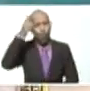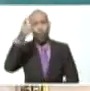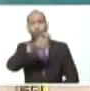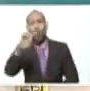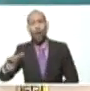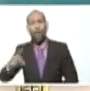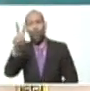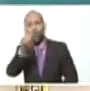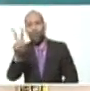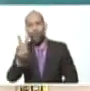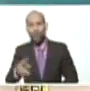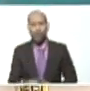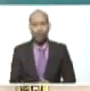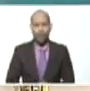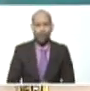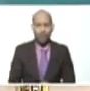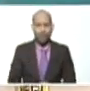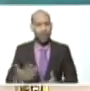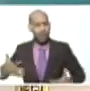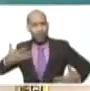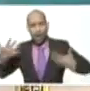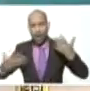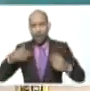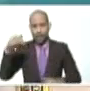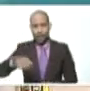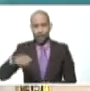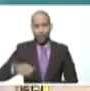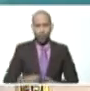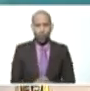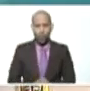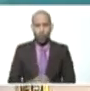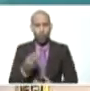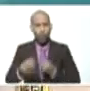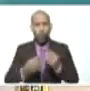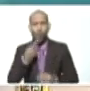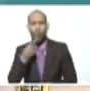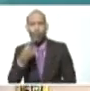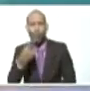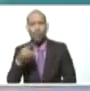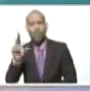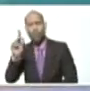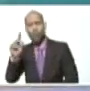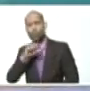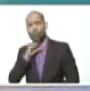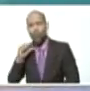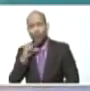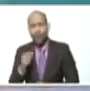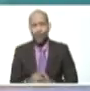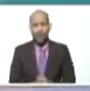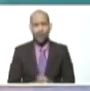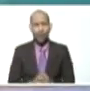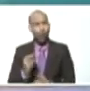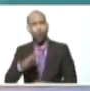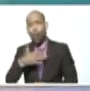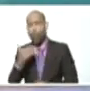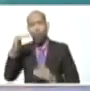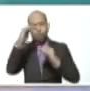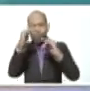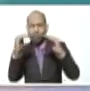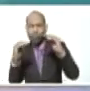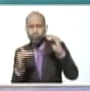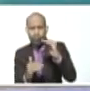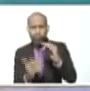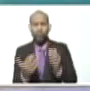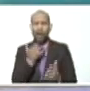Venezuela. La alegría de hoy, como ha dicho el cardenal Baltasar, no debe disminuir por la